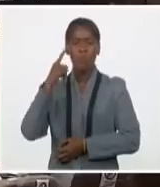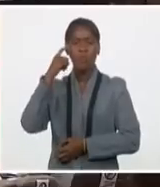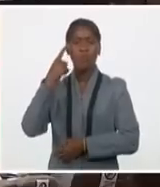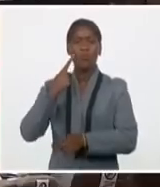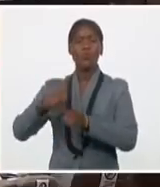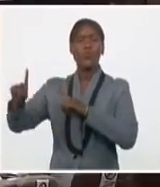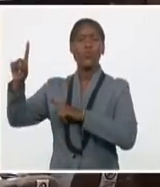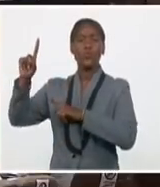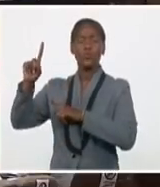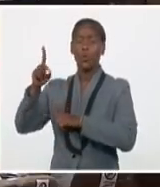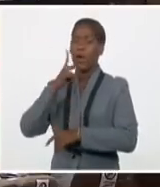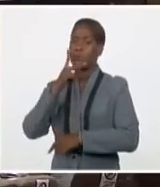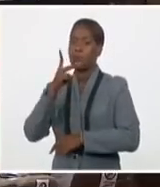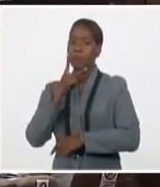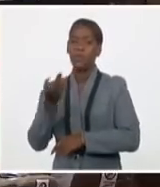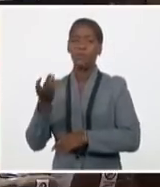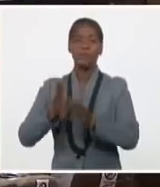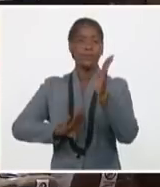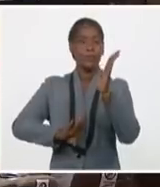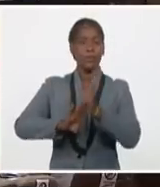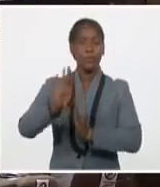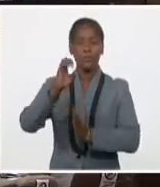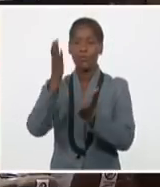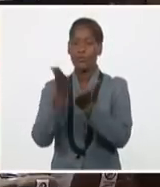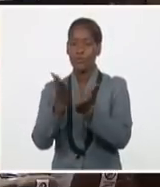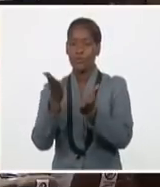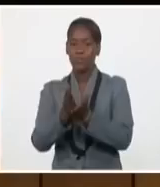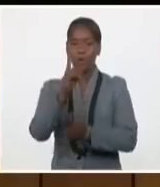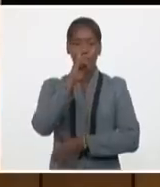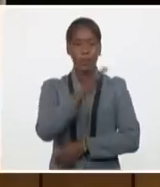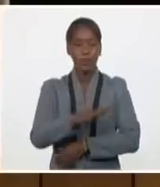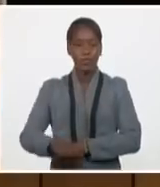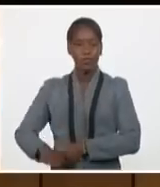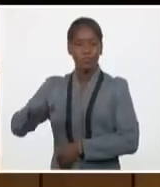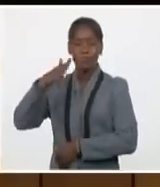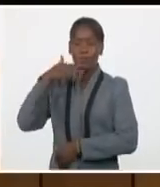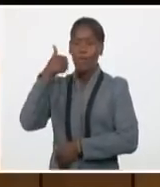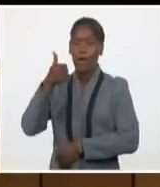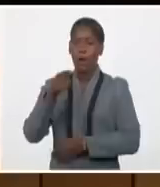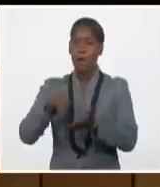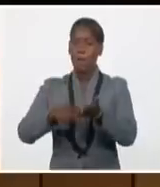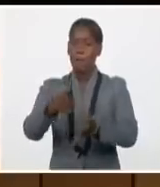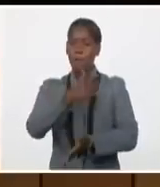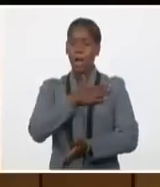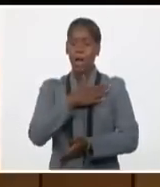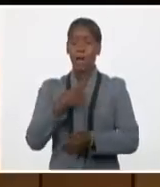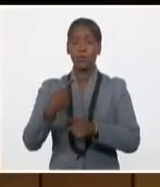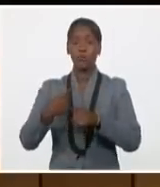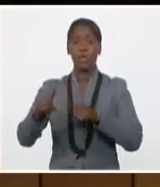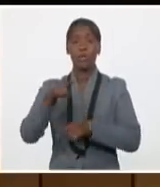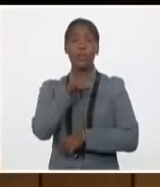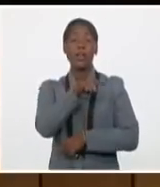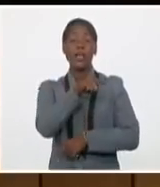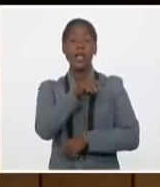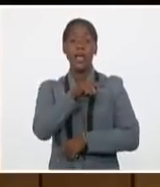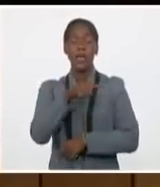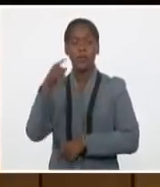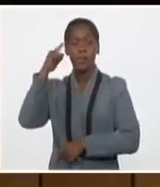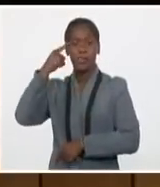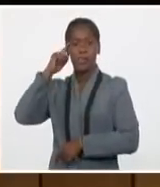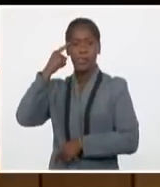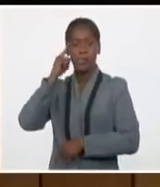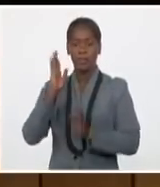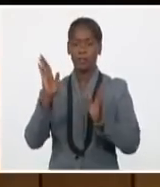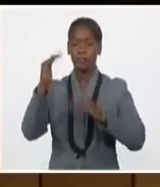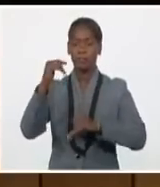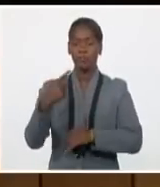una relación de beneficio para ambos países y para la región. Ratifico desde este Congreso del